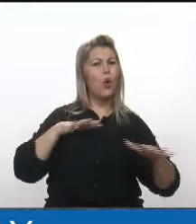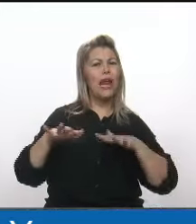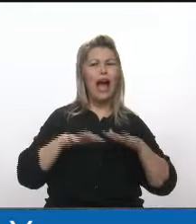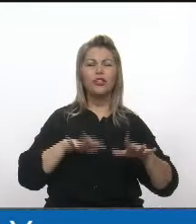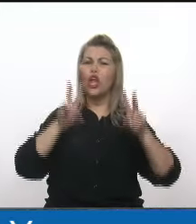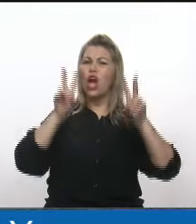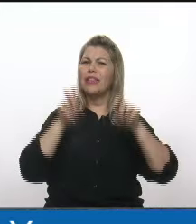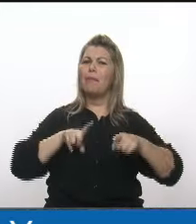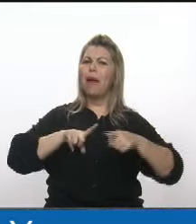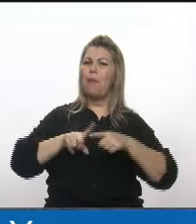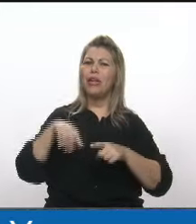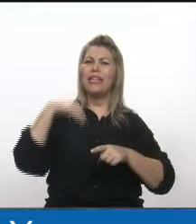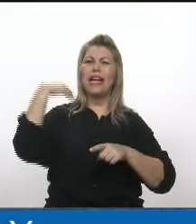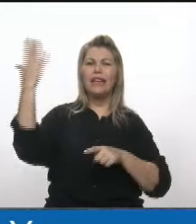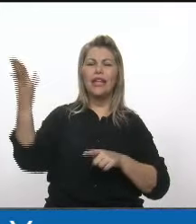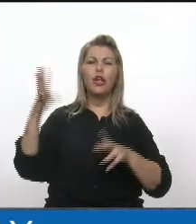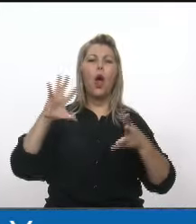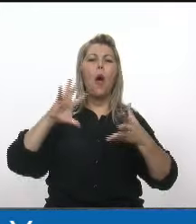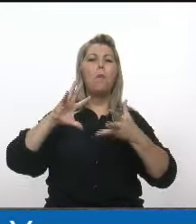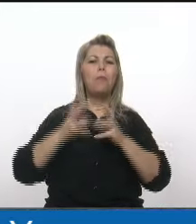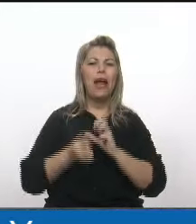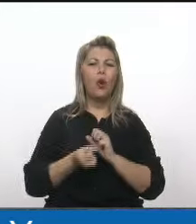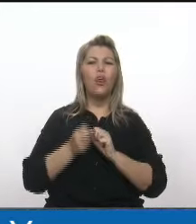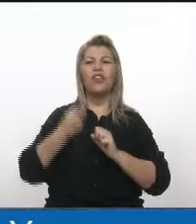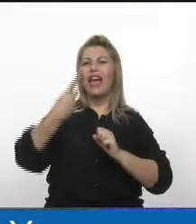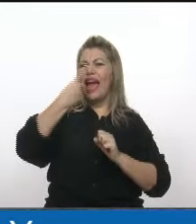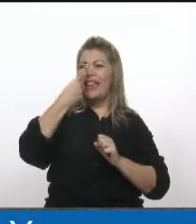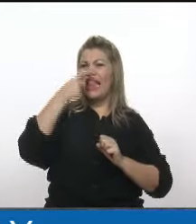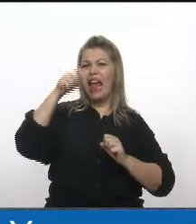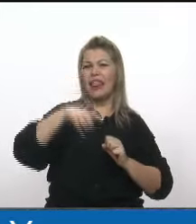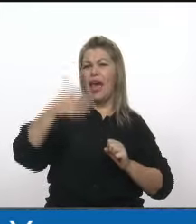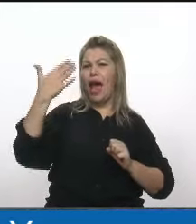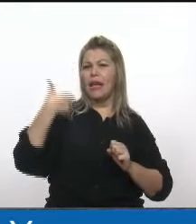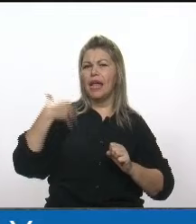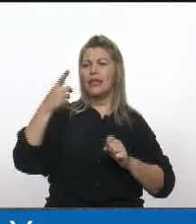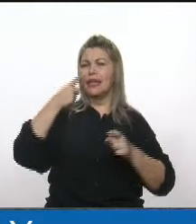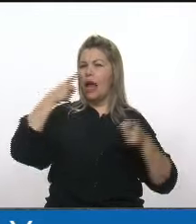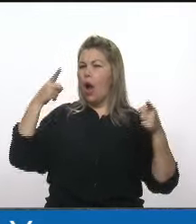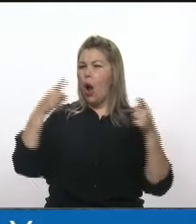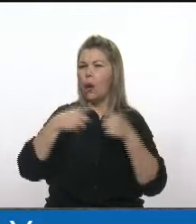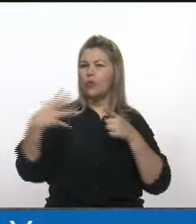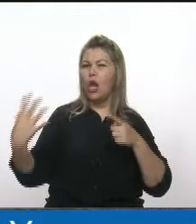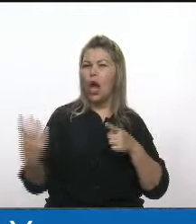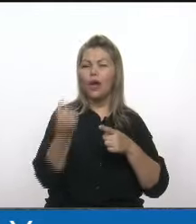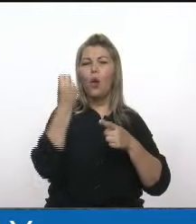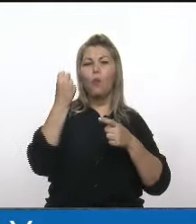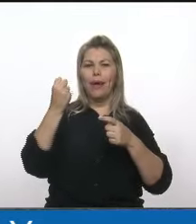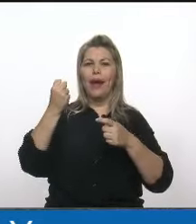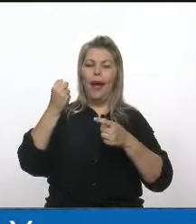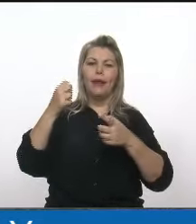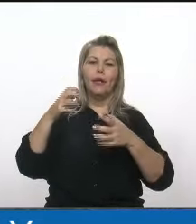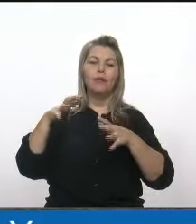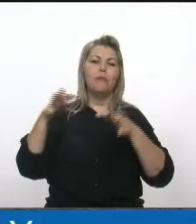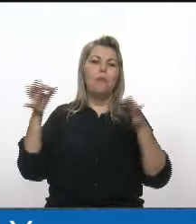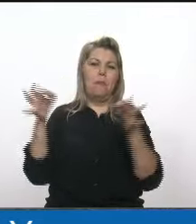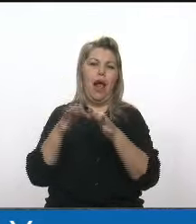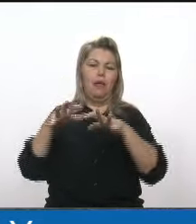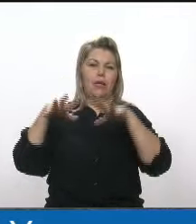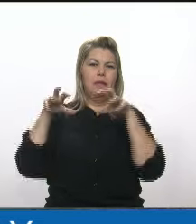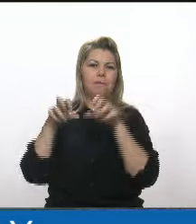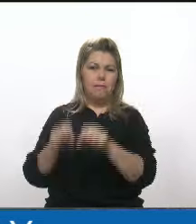exterior que perjudique el interés nacional para lograr el objetivo de Recuperar el ejercicio pleno de la soberanía sobre las islas malvinas